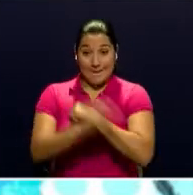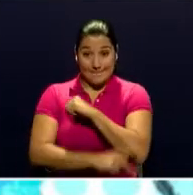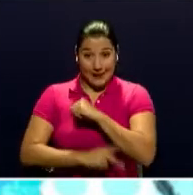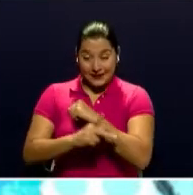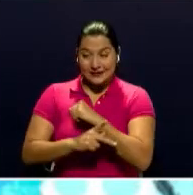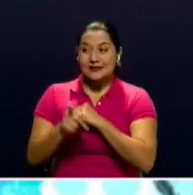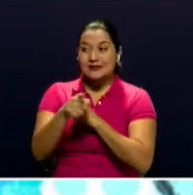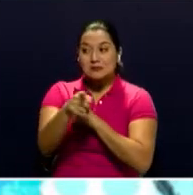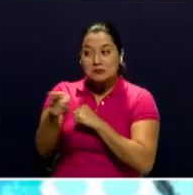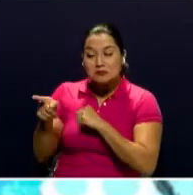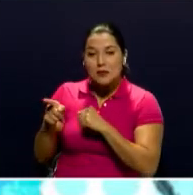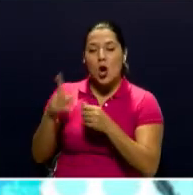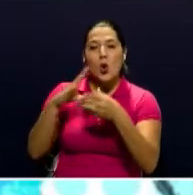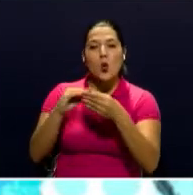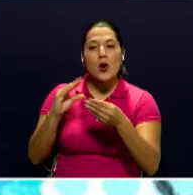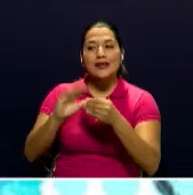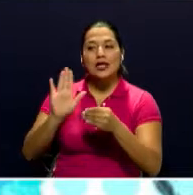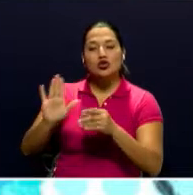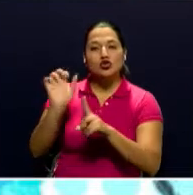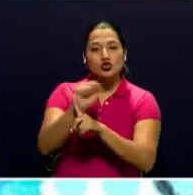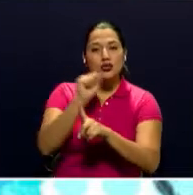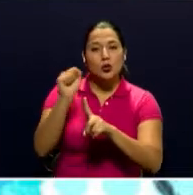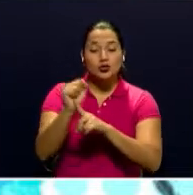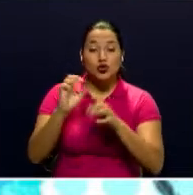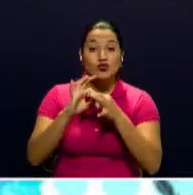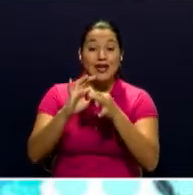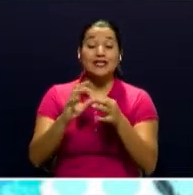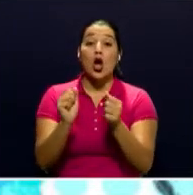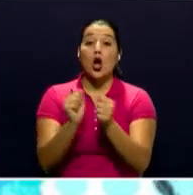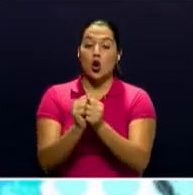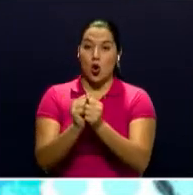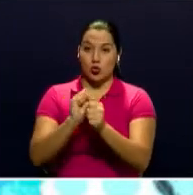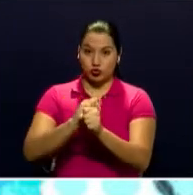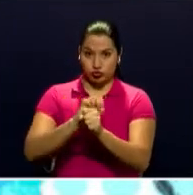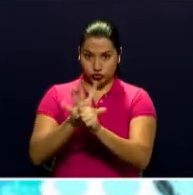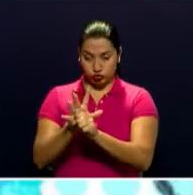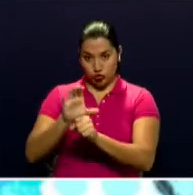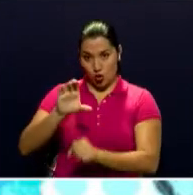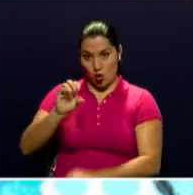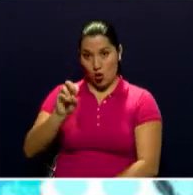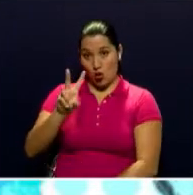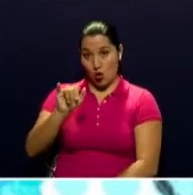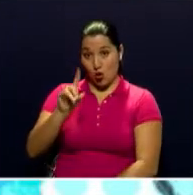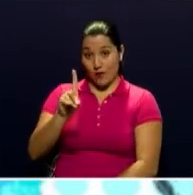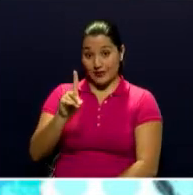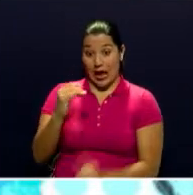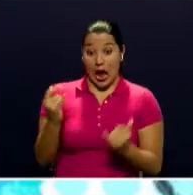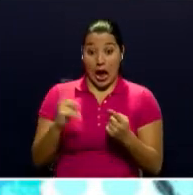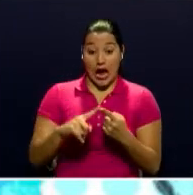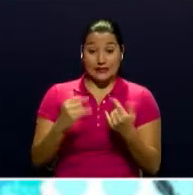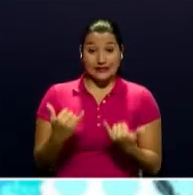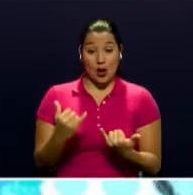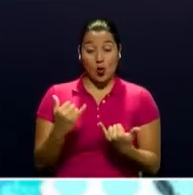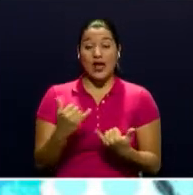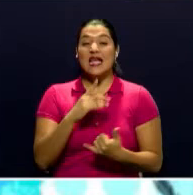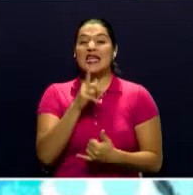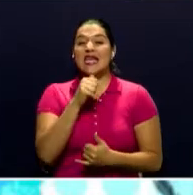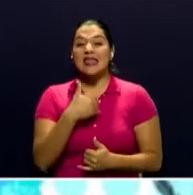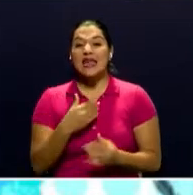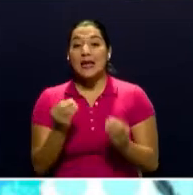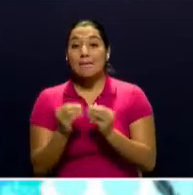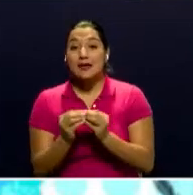por supuesto que Costa Rica, por lo menos hasta esta hora, es el que más contabiliza casos positivos en la zona. Pero bueno,